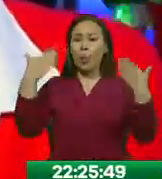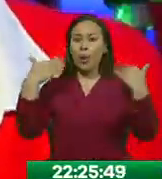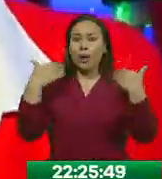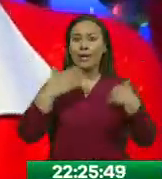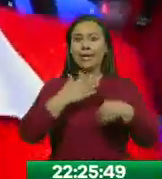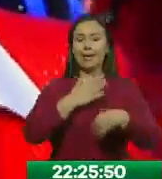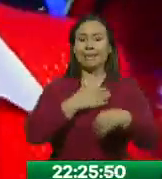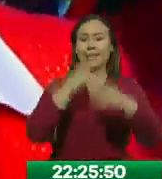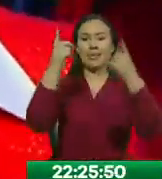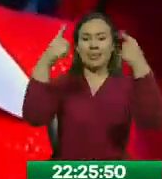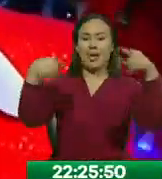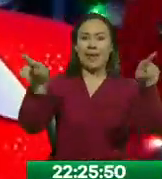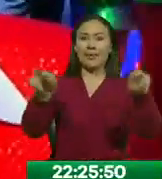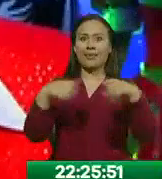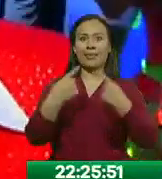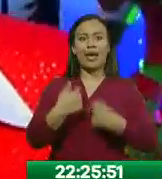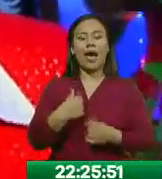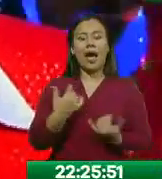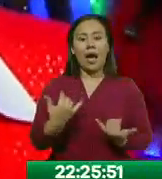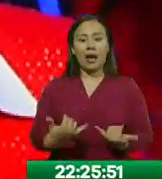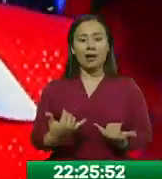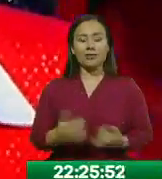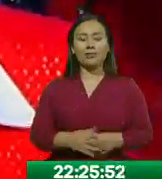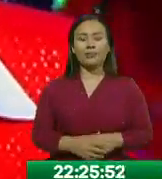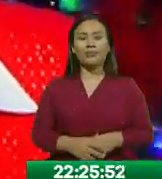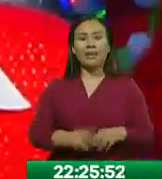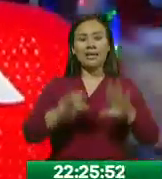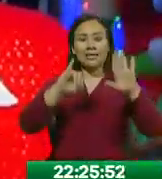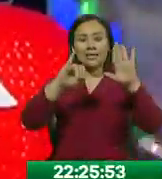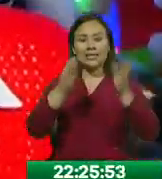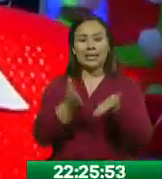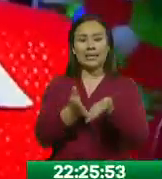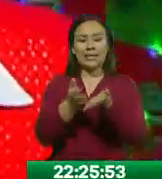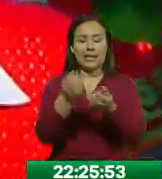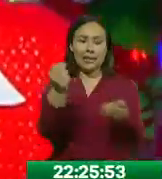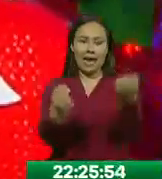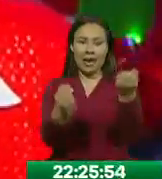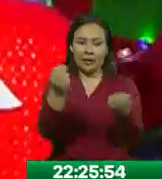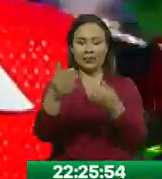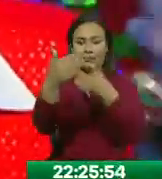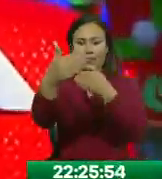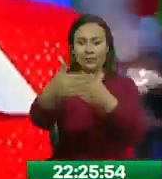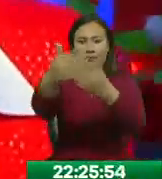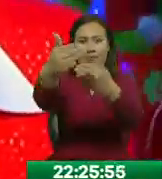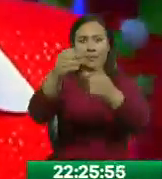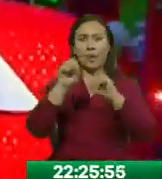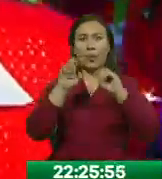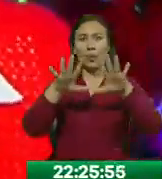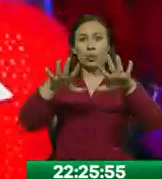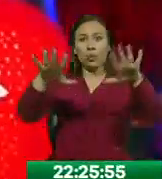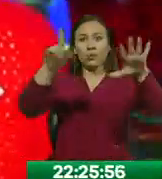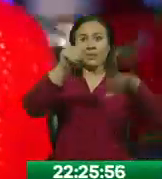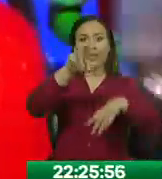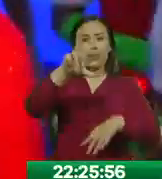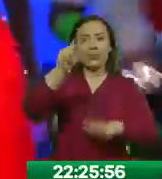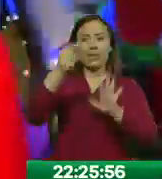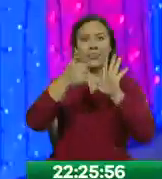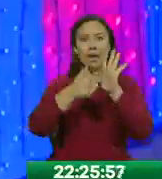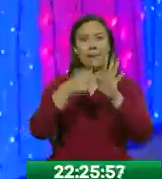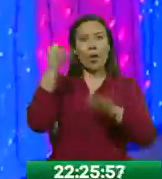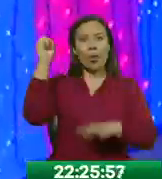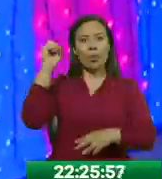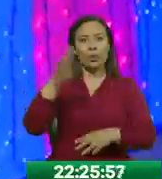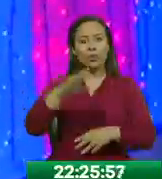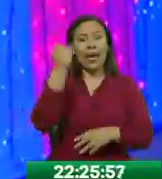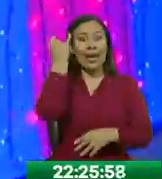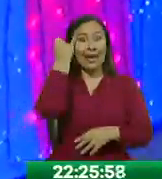destino en Navidad. Esta vez serán 6 carrozas iluminadas con 130.000 luces LED. Que